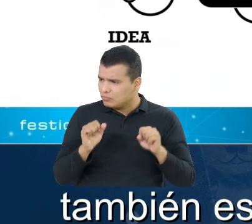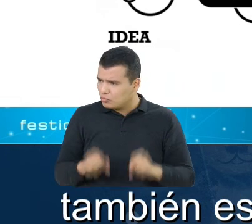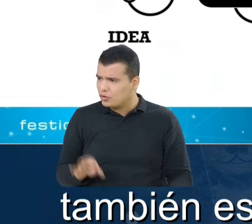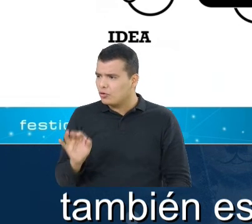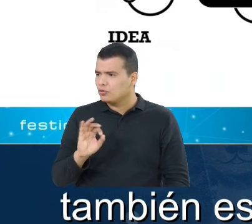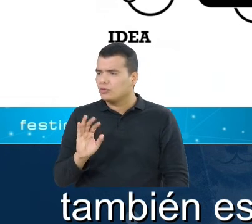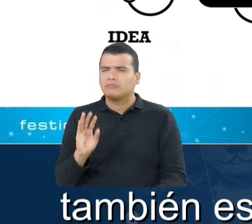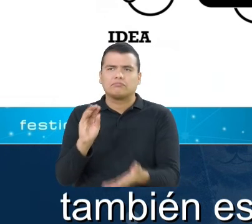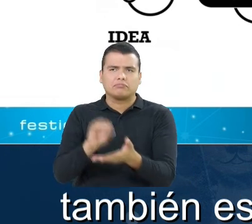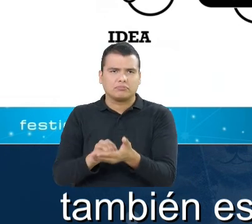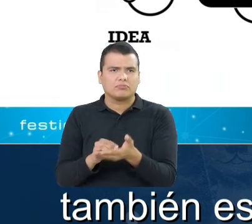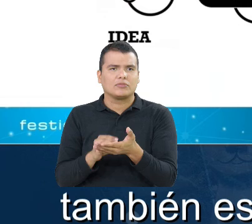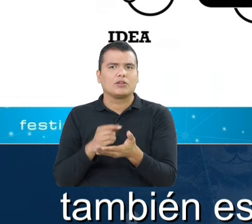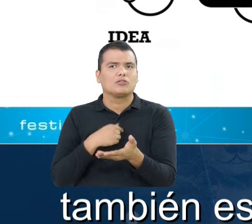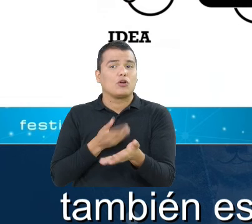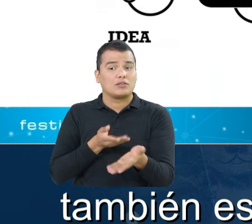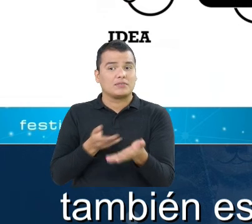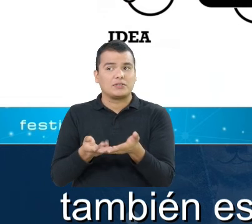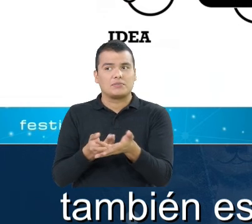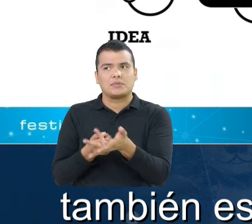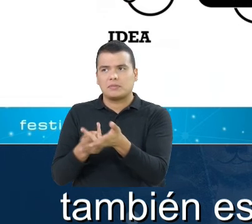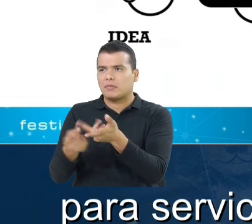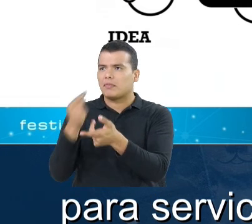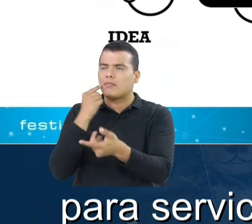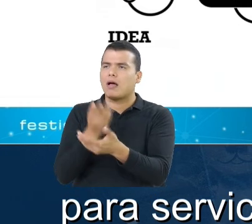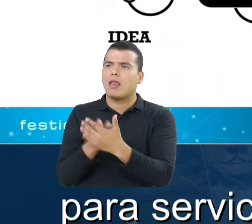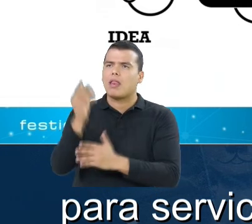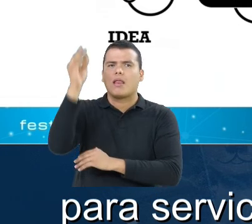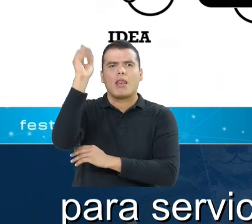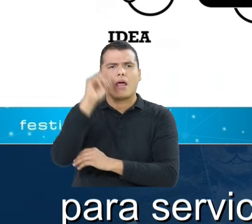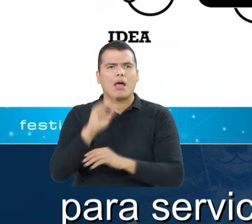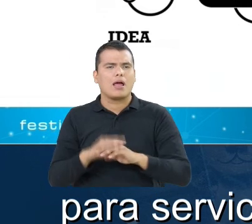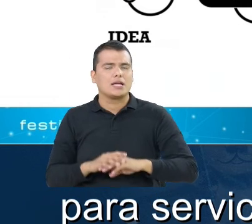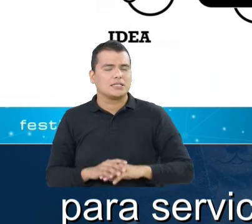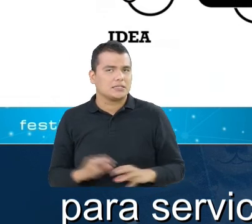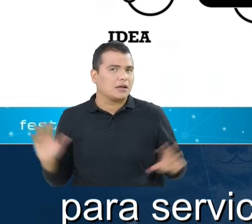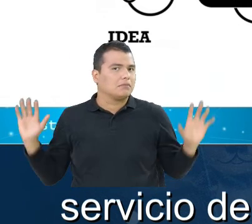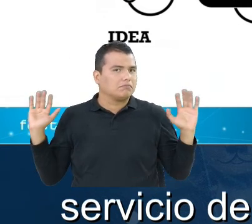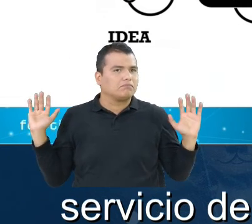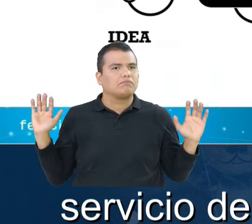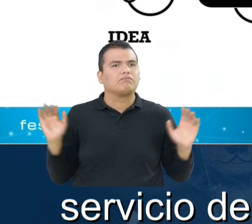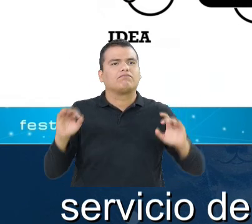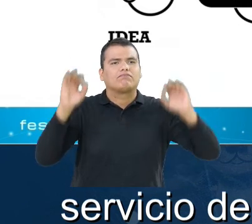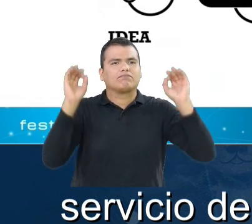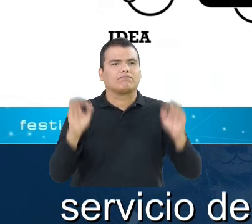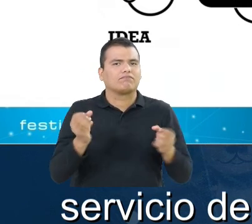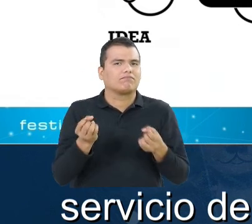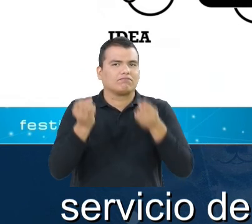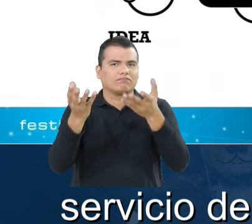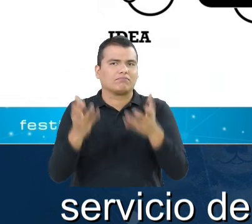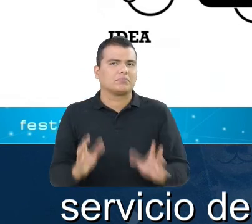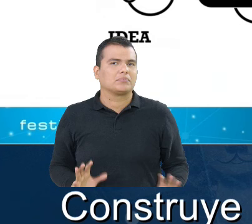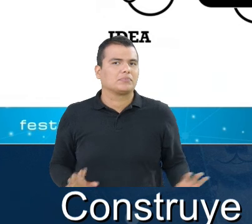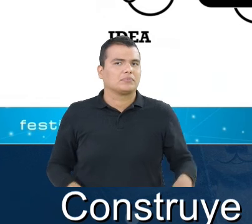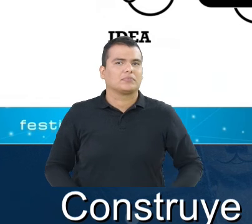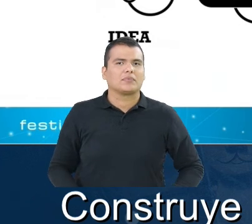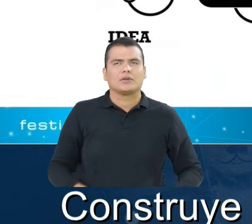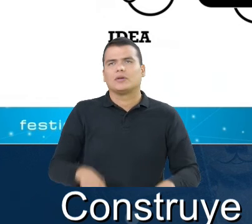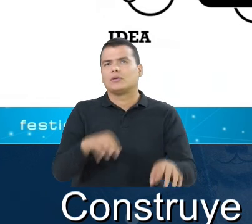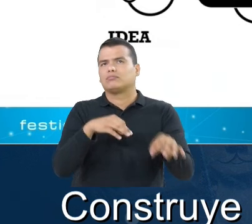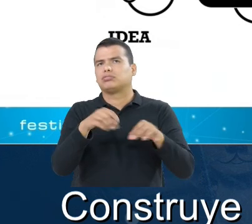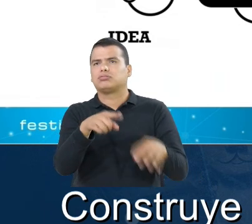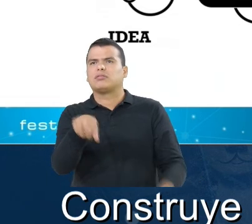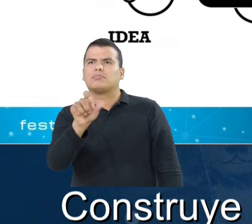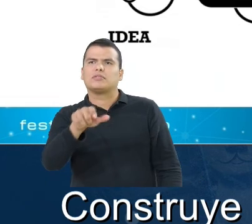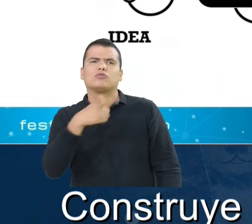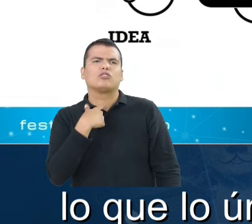un servicio de consultoría en el cual construyo un producto mínimo viable, en lo que lo único que hago es construir un Google Forms, preguntarle a la gente